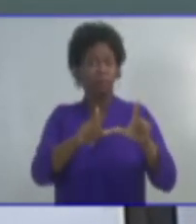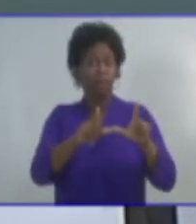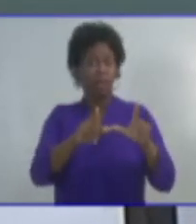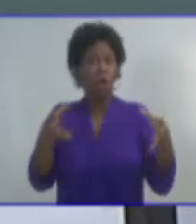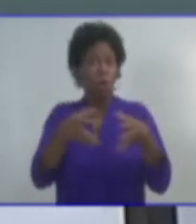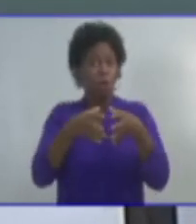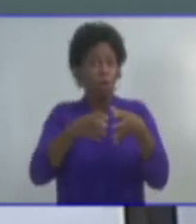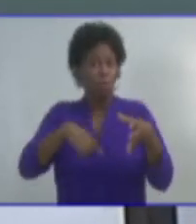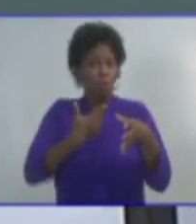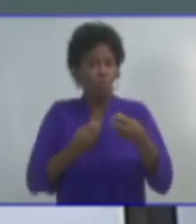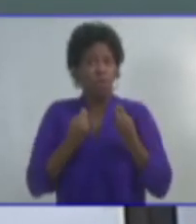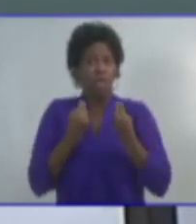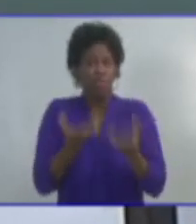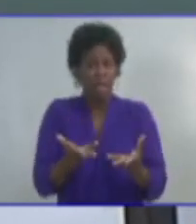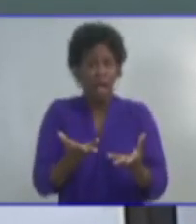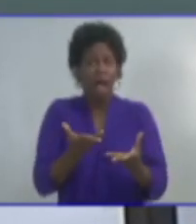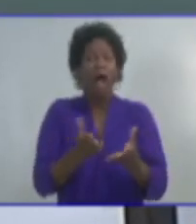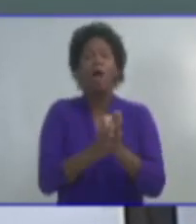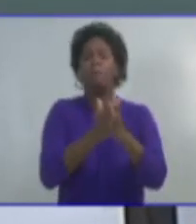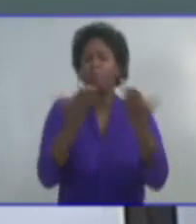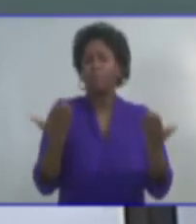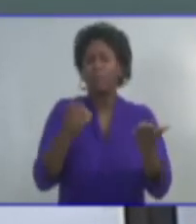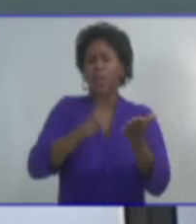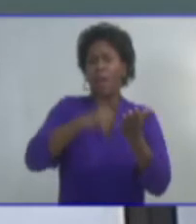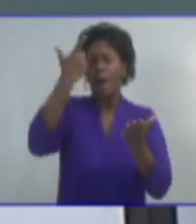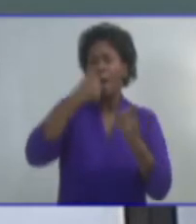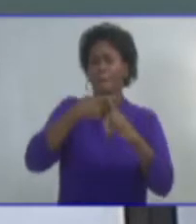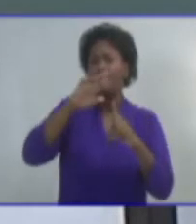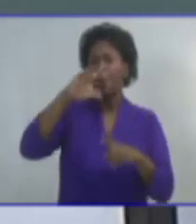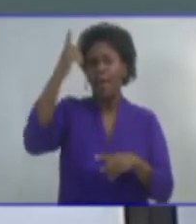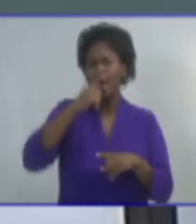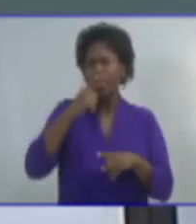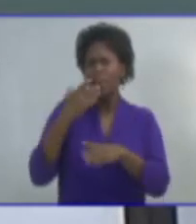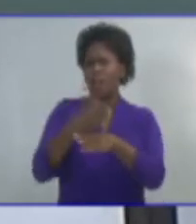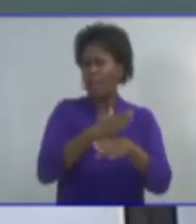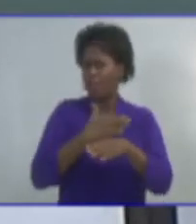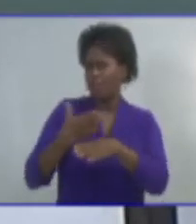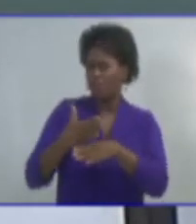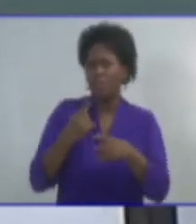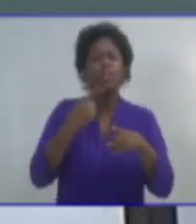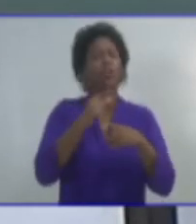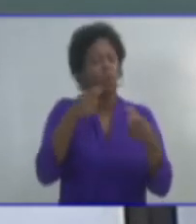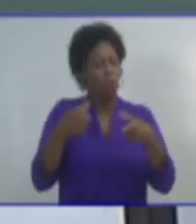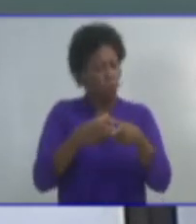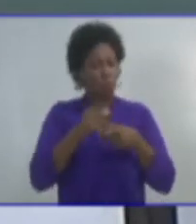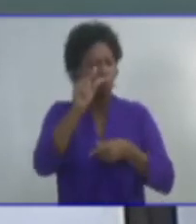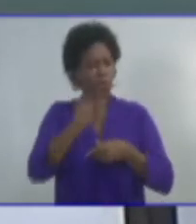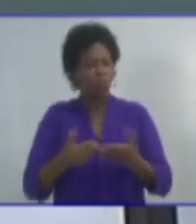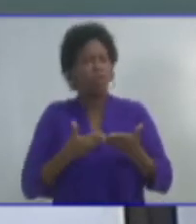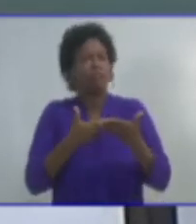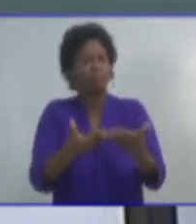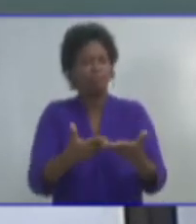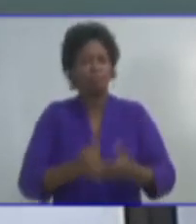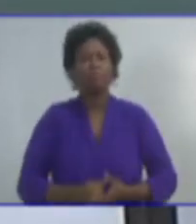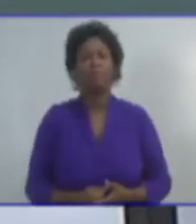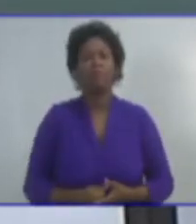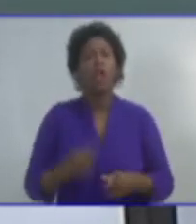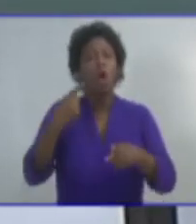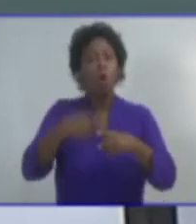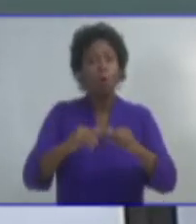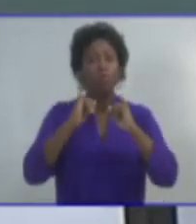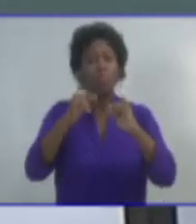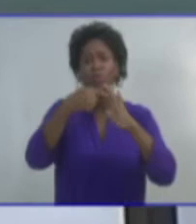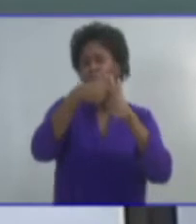Martí, podemos mencionar el periódico Patria, el Utilidad de la Virtud, Dicha Grande, entre otros. En próximos espacios ofreceremos